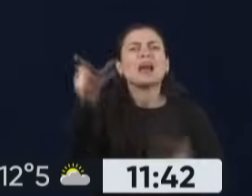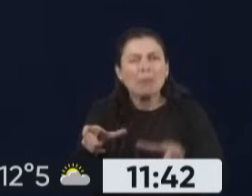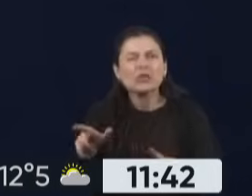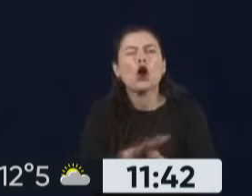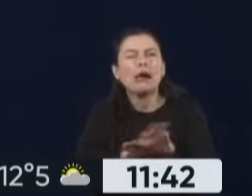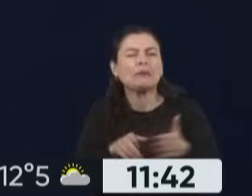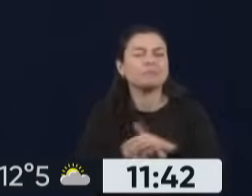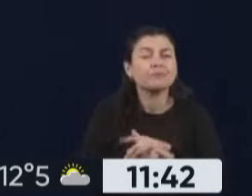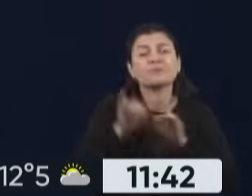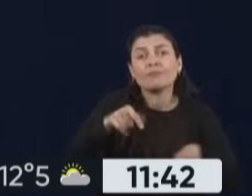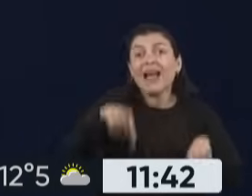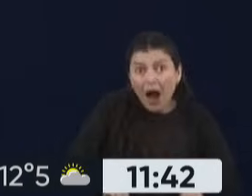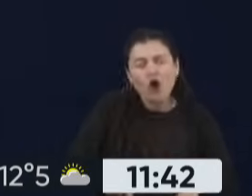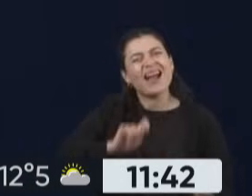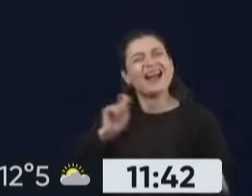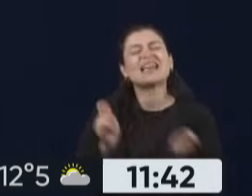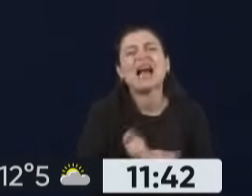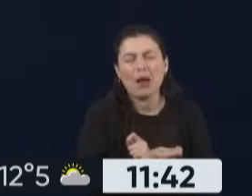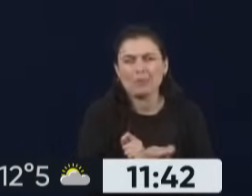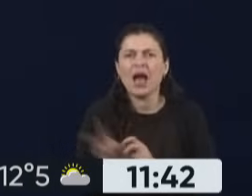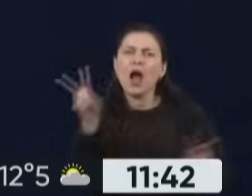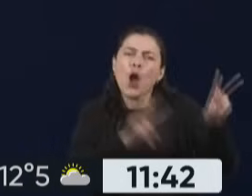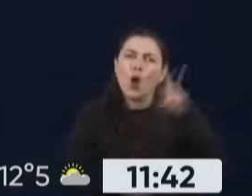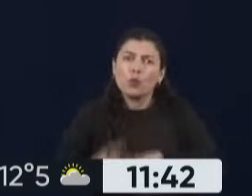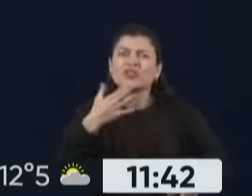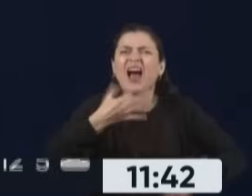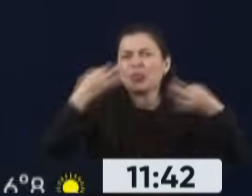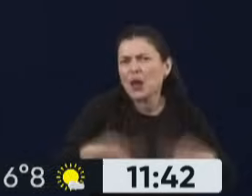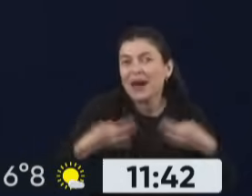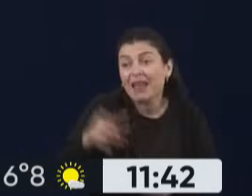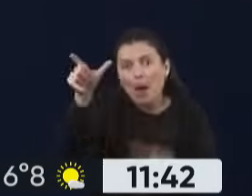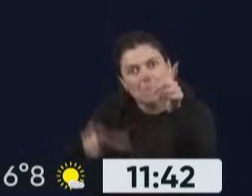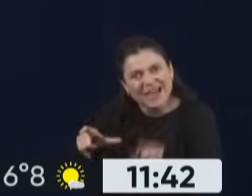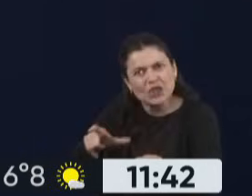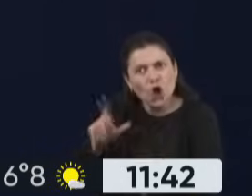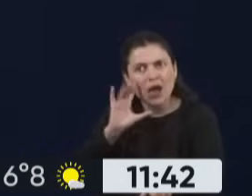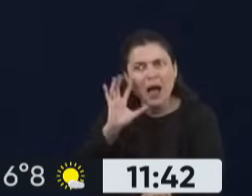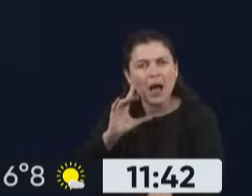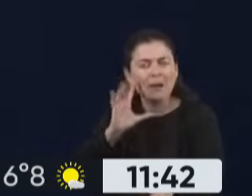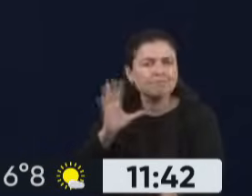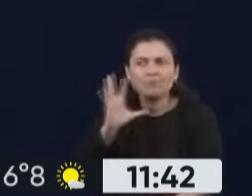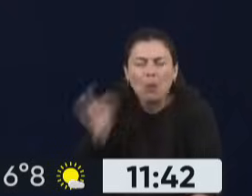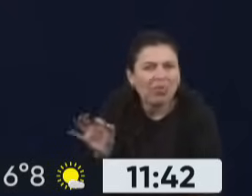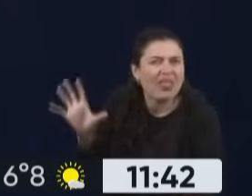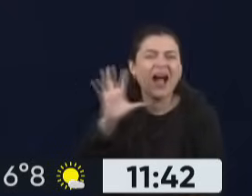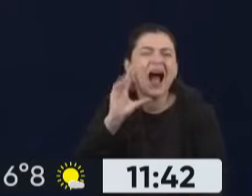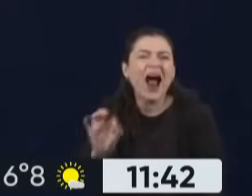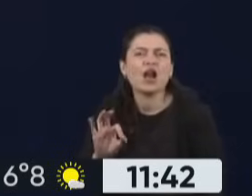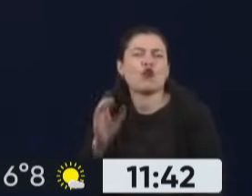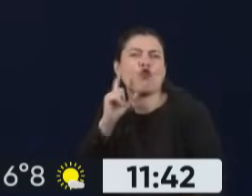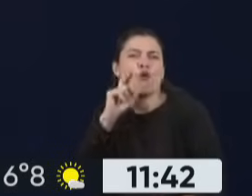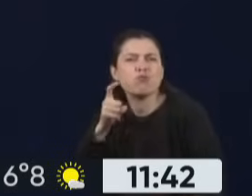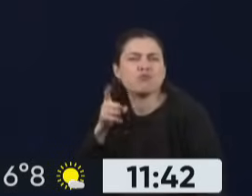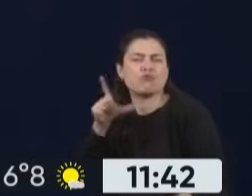recursos debidamente para combatir a quienes sí cometan delitos, para castigarlos con todo el peso de la